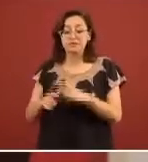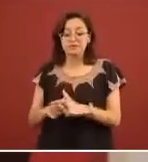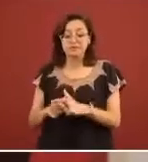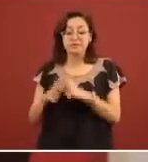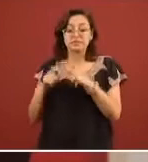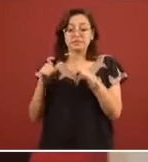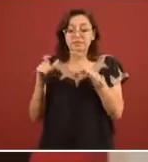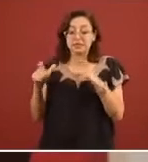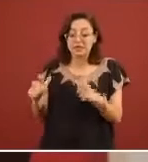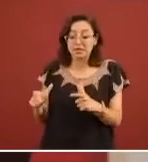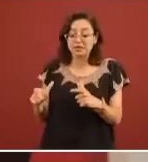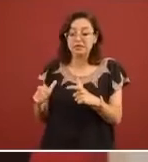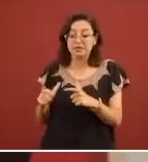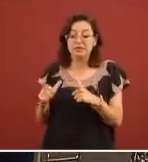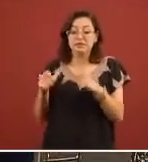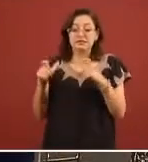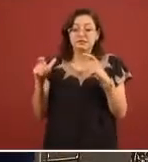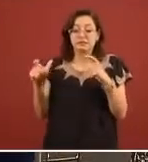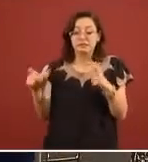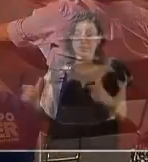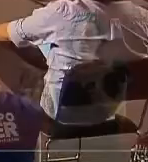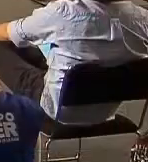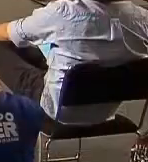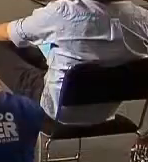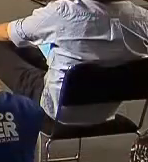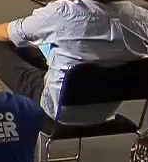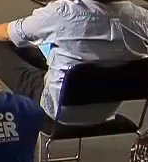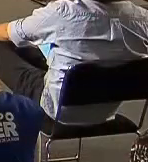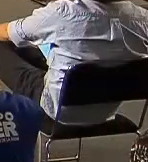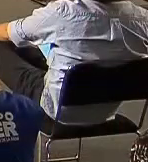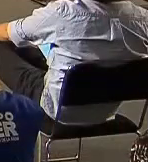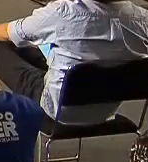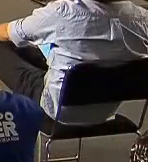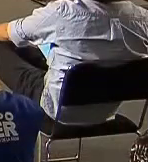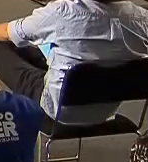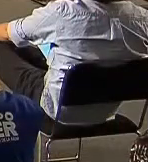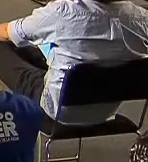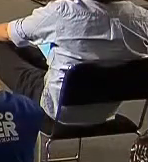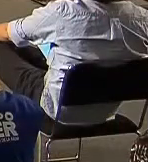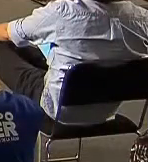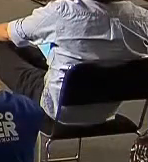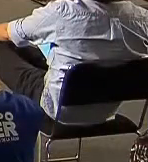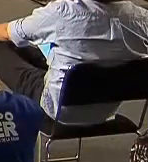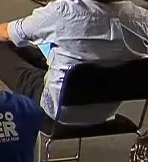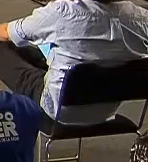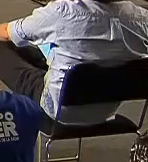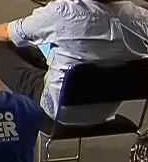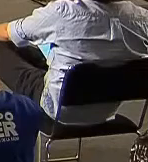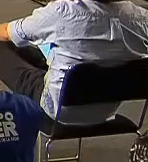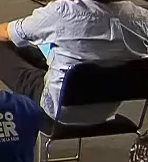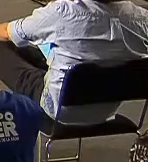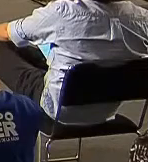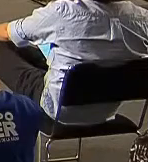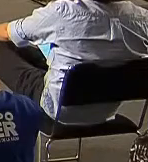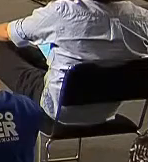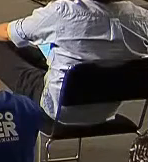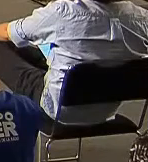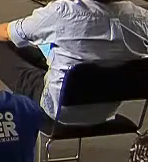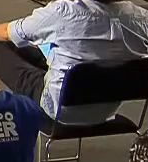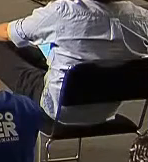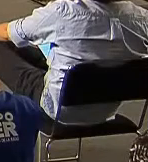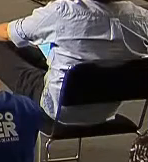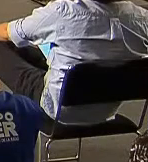de quizás centenas, en el primer caso son decenas, cuando son centenas se evalúa la eficacia y se sigue